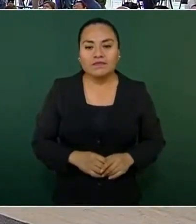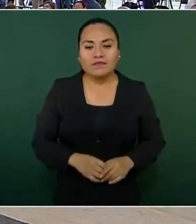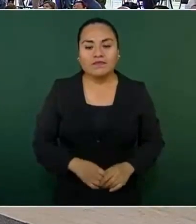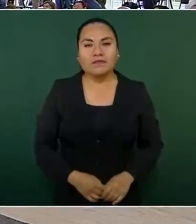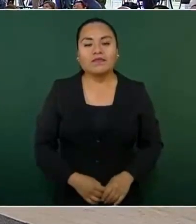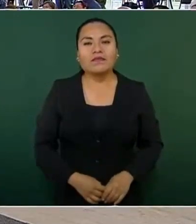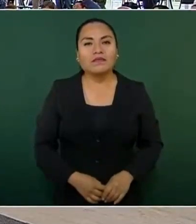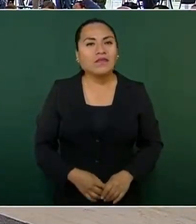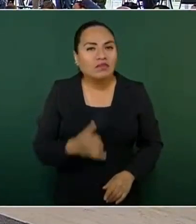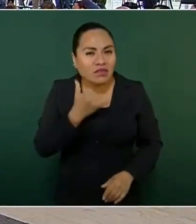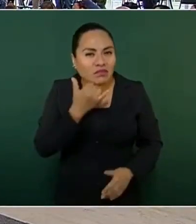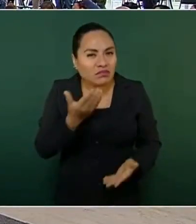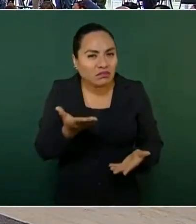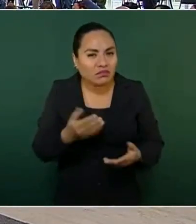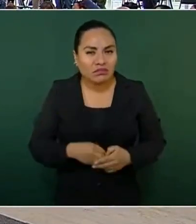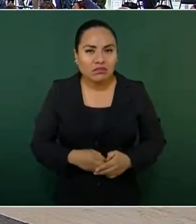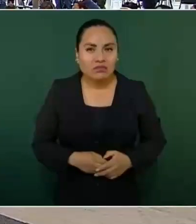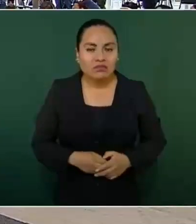¿Mandé?